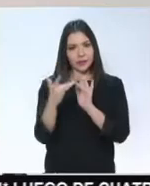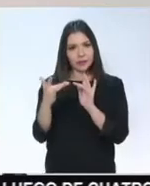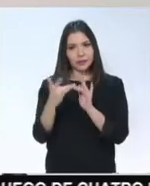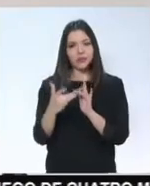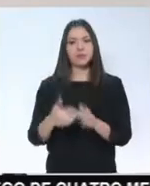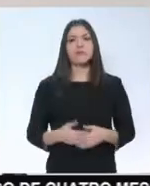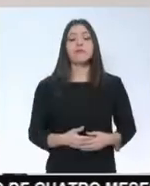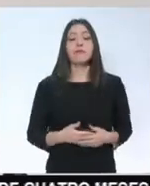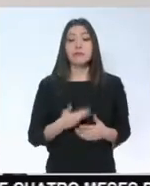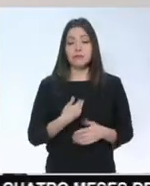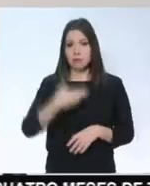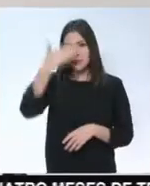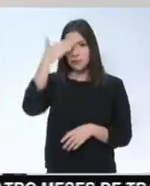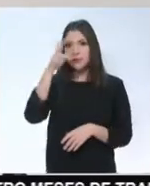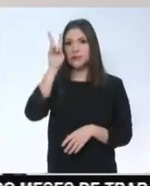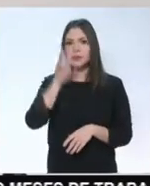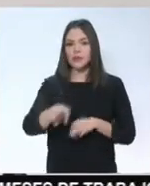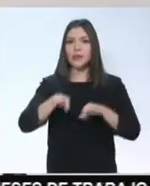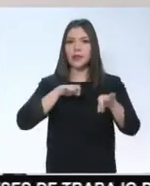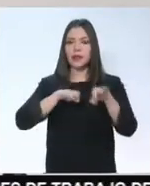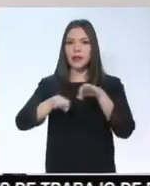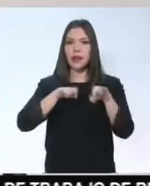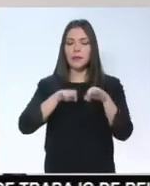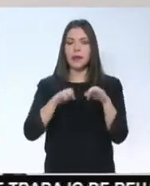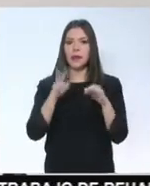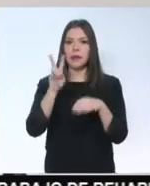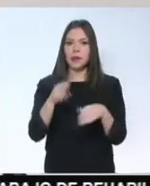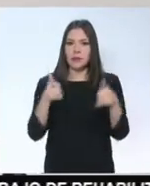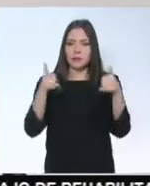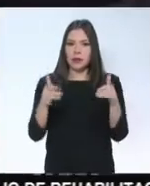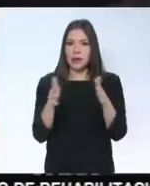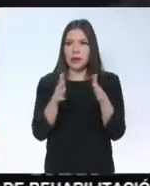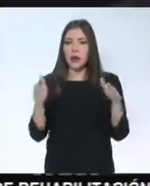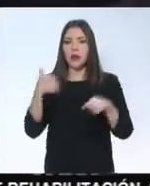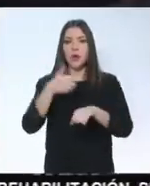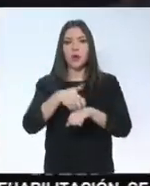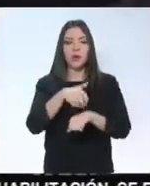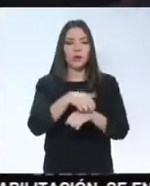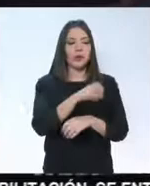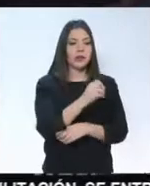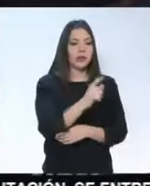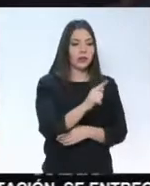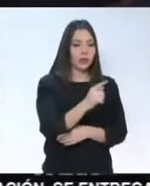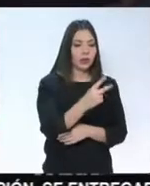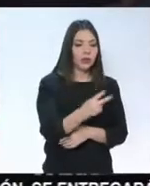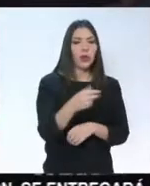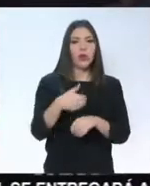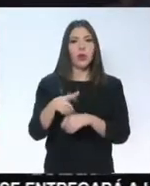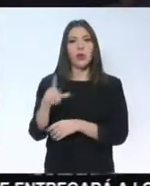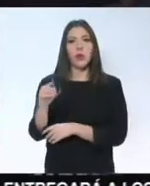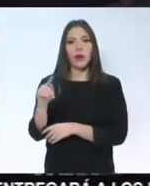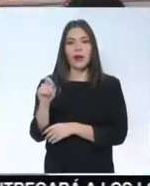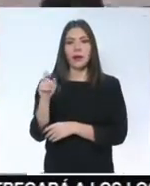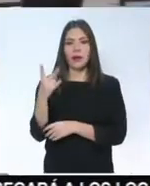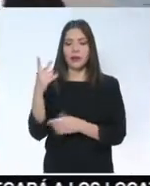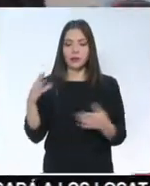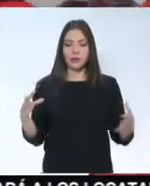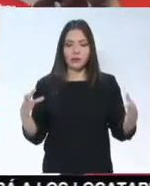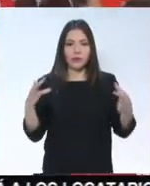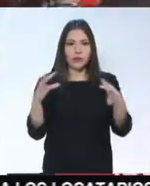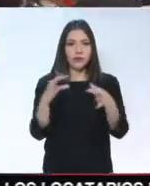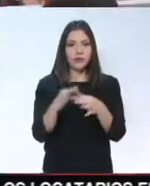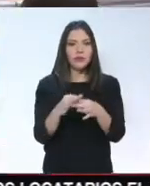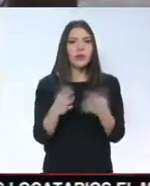una tarea muy grande el fusionar este número 072 con Locatel. Cuéntanos cuánto tiempo le llevó a